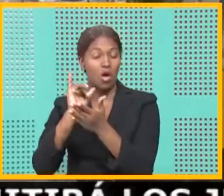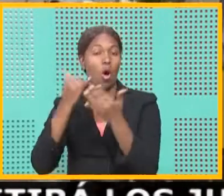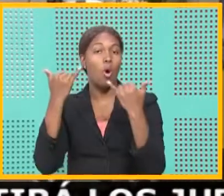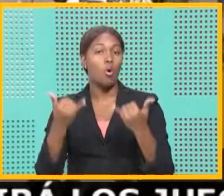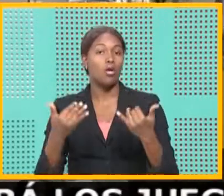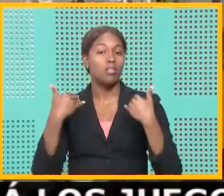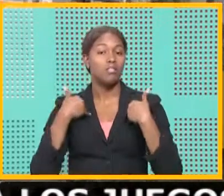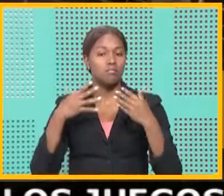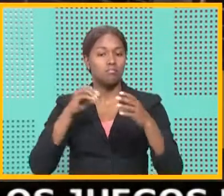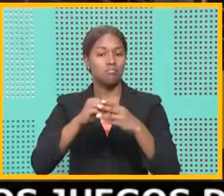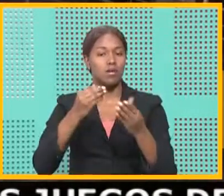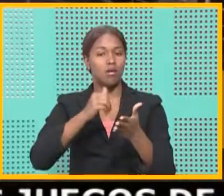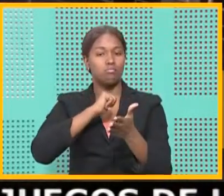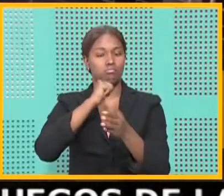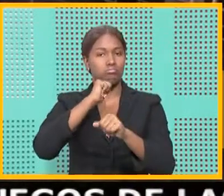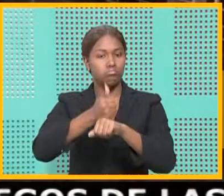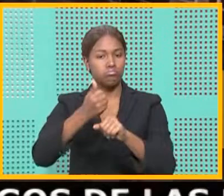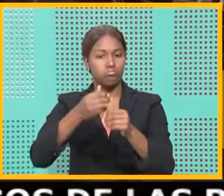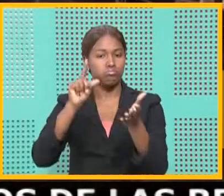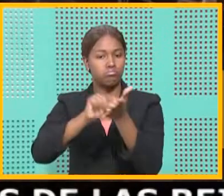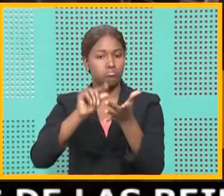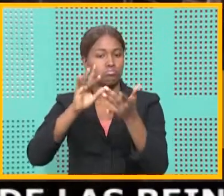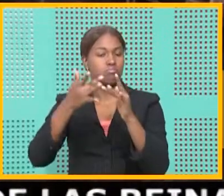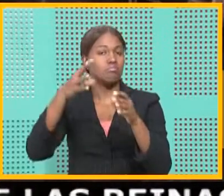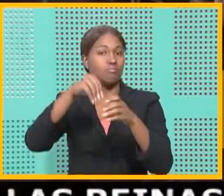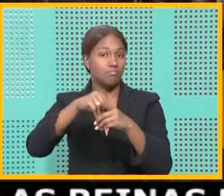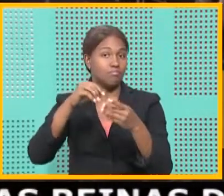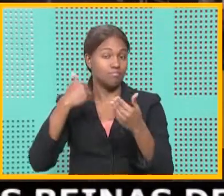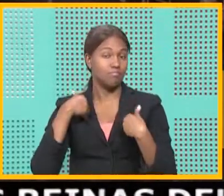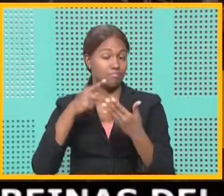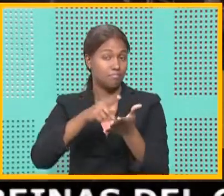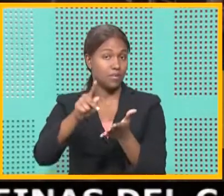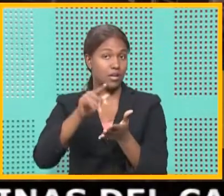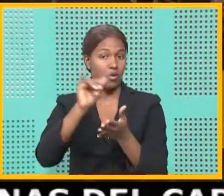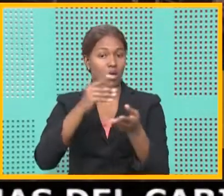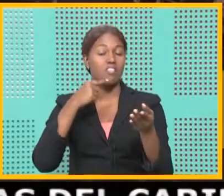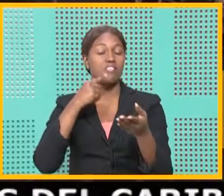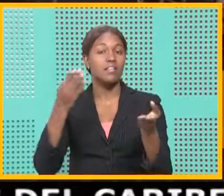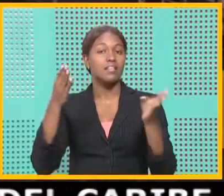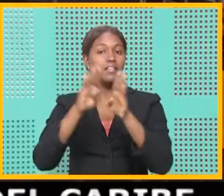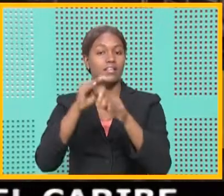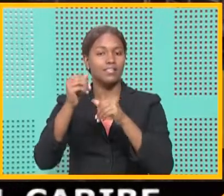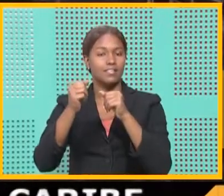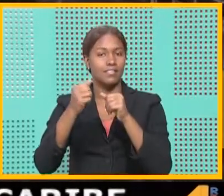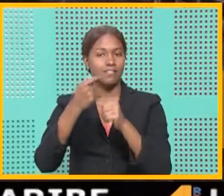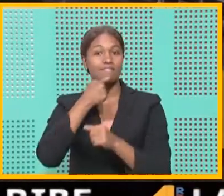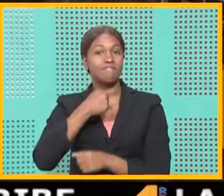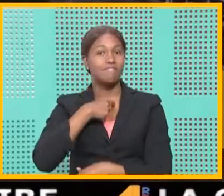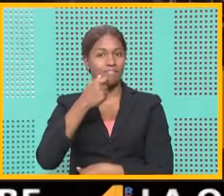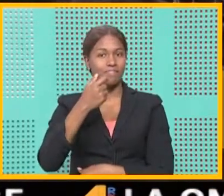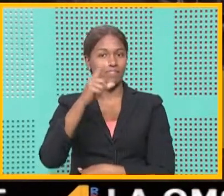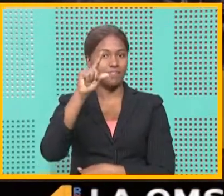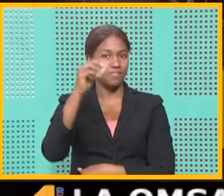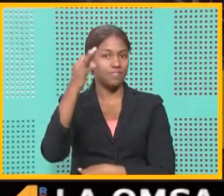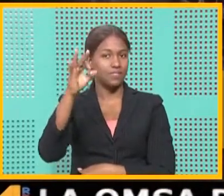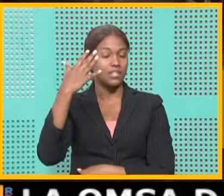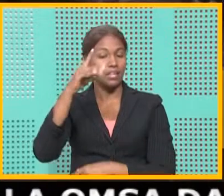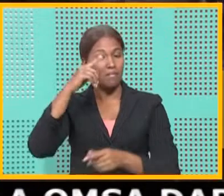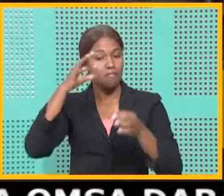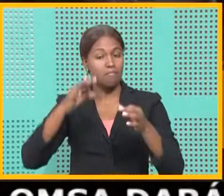son emisores de comprobantes fiscales electrónicos. Precisó que al cierre de diciembre de 2019 se han